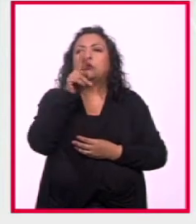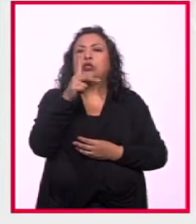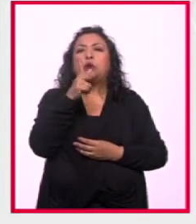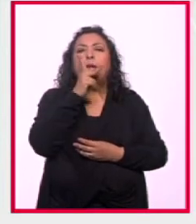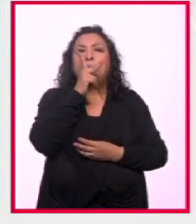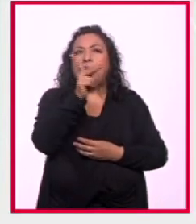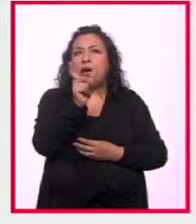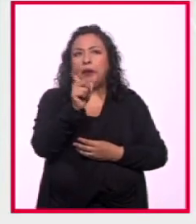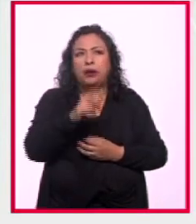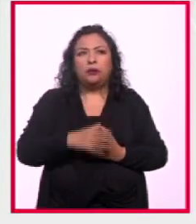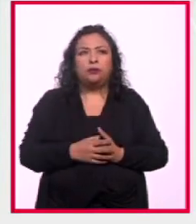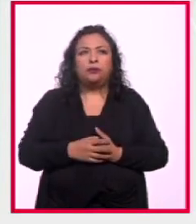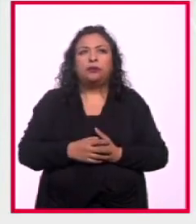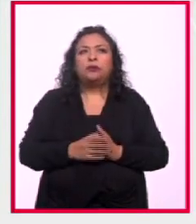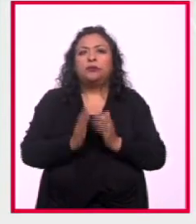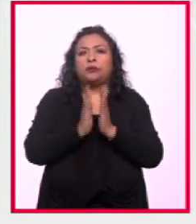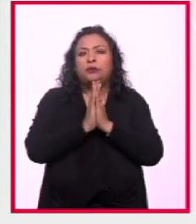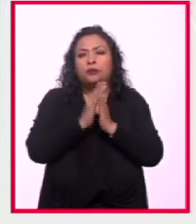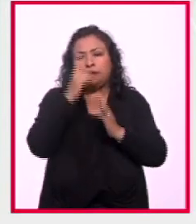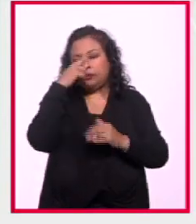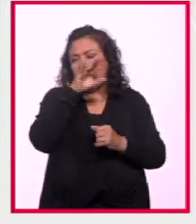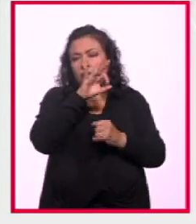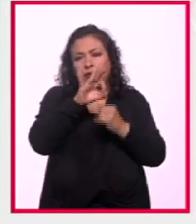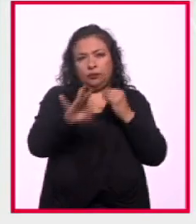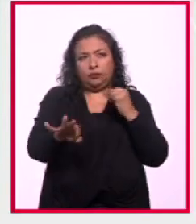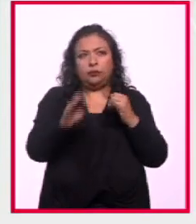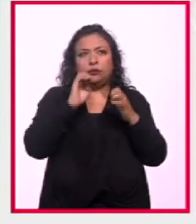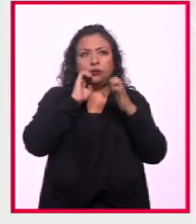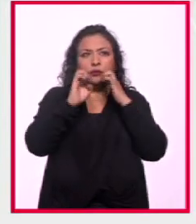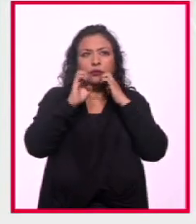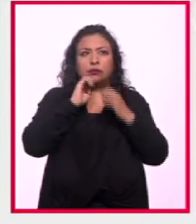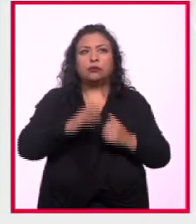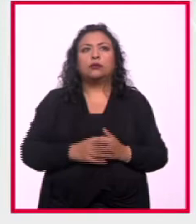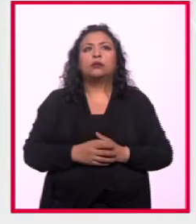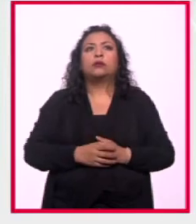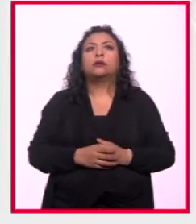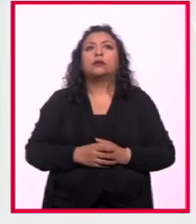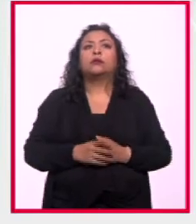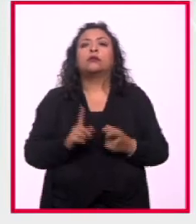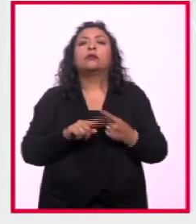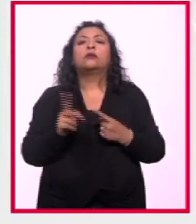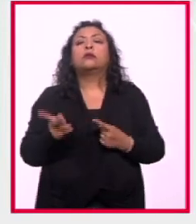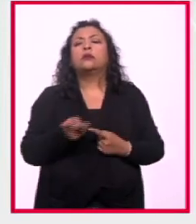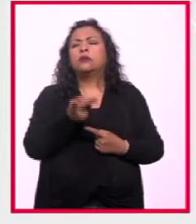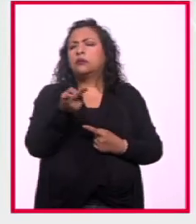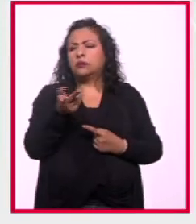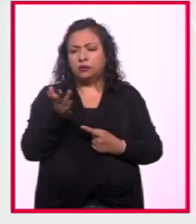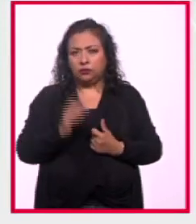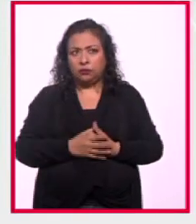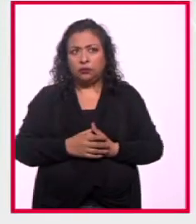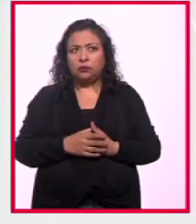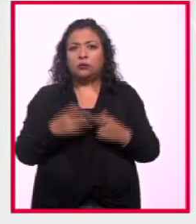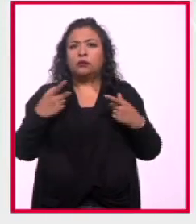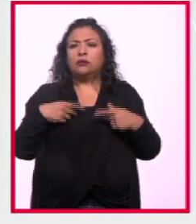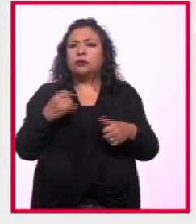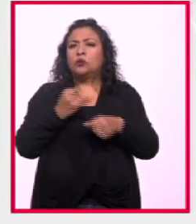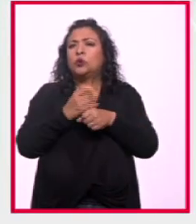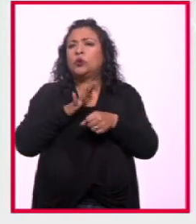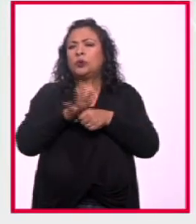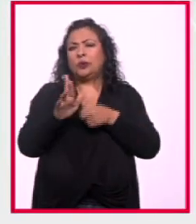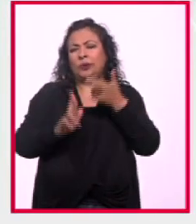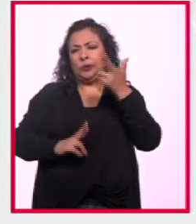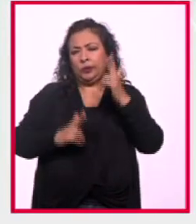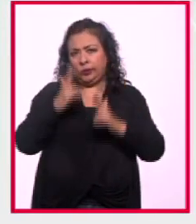una palabra así por favor para finalizar esta entrevista uno sería con qué personaje de la